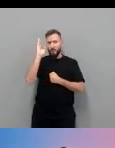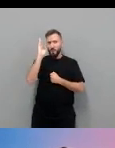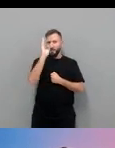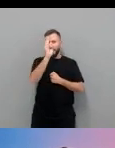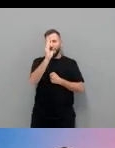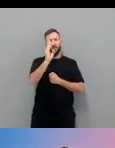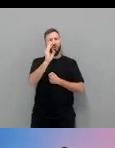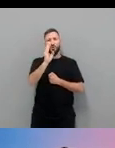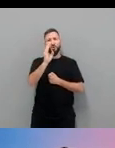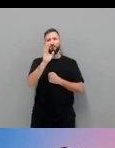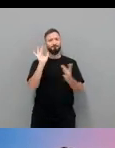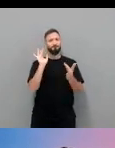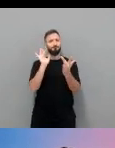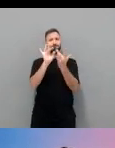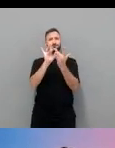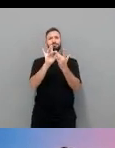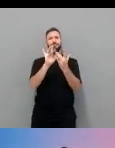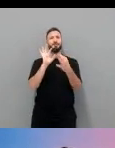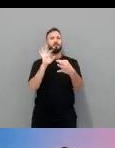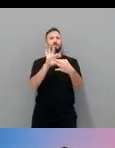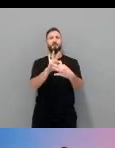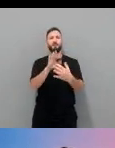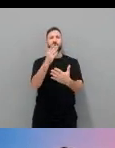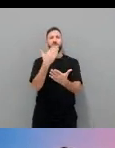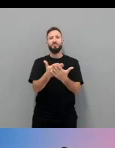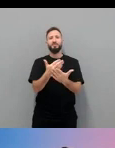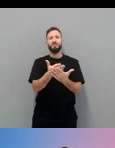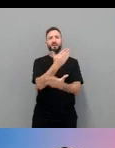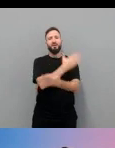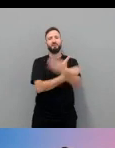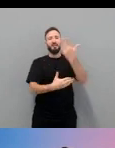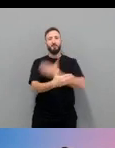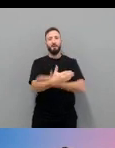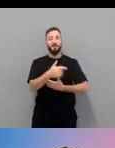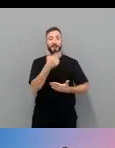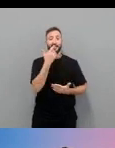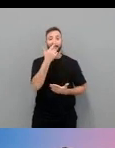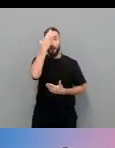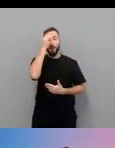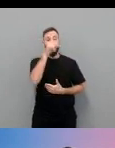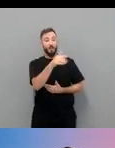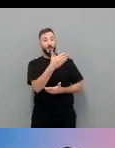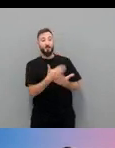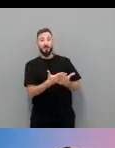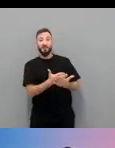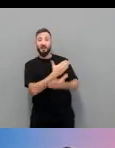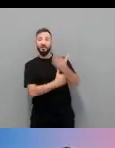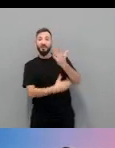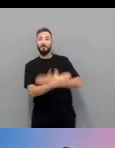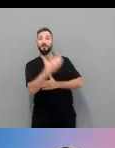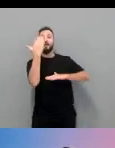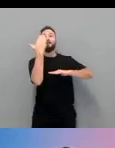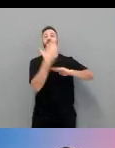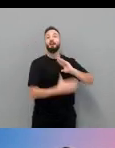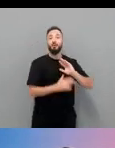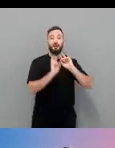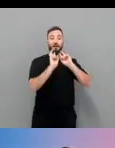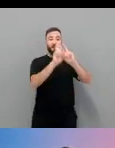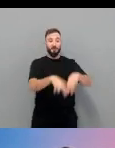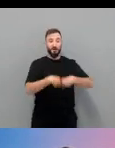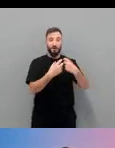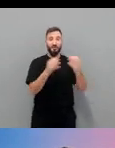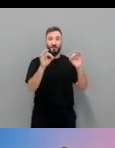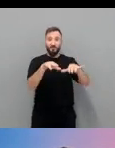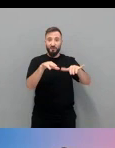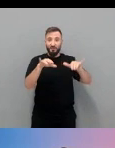al tener un certificado de discapacidad. Si ese certificado de discapacidad caduca y no se renueva y no